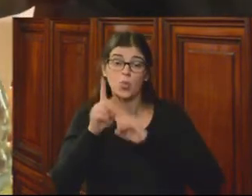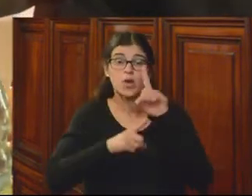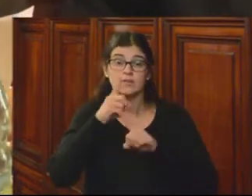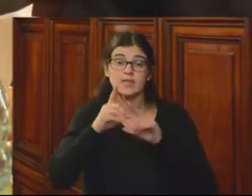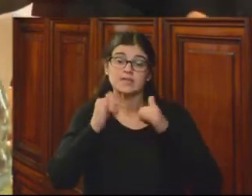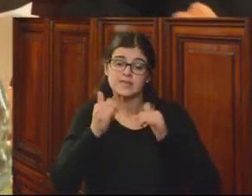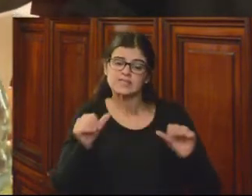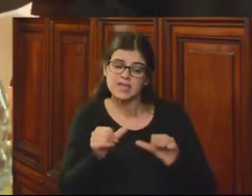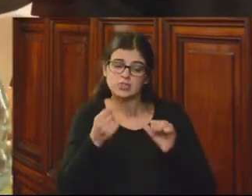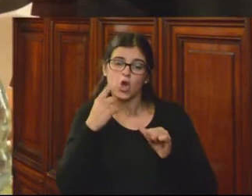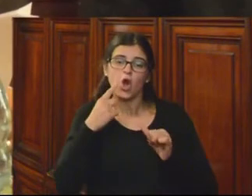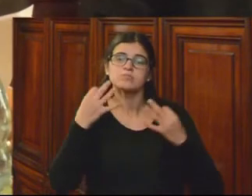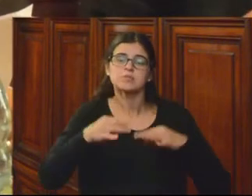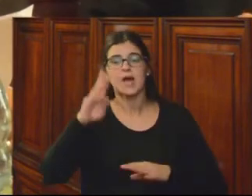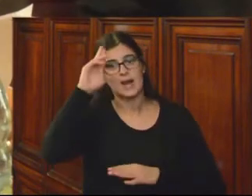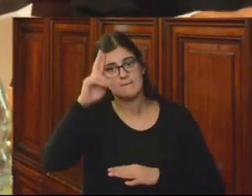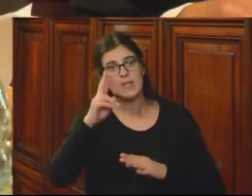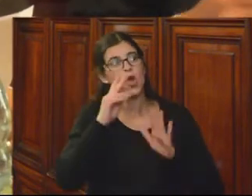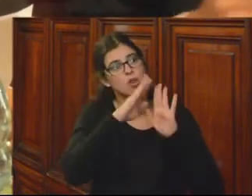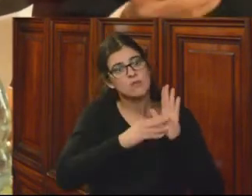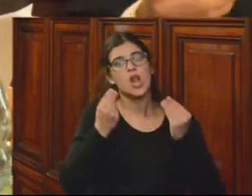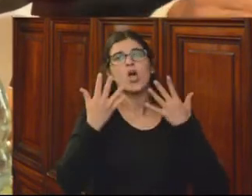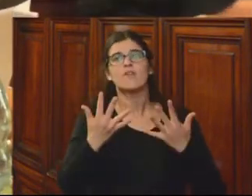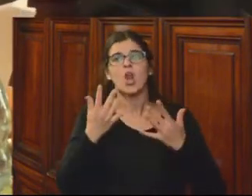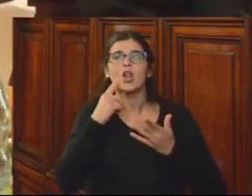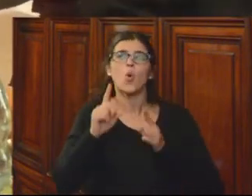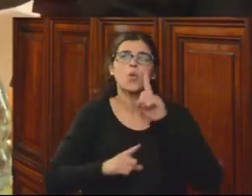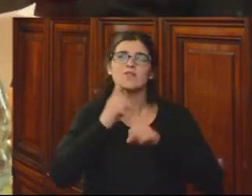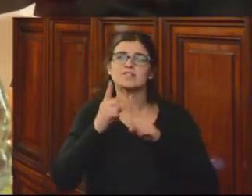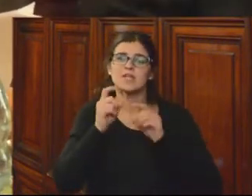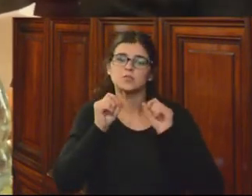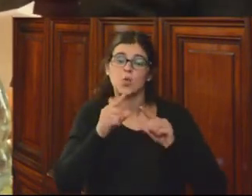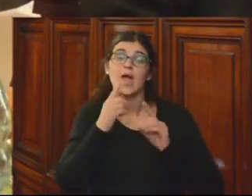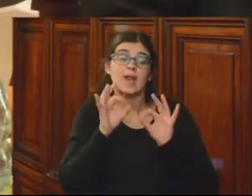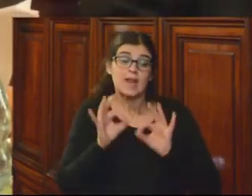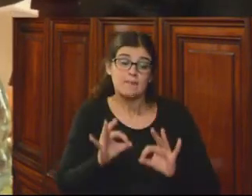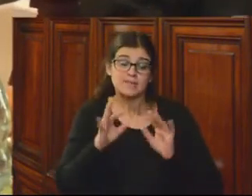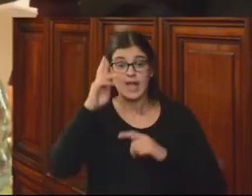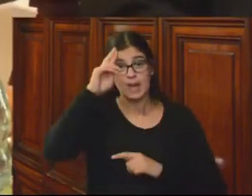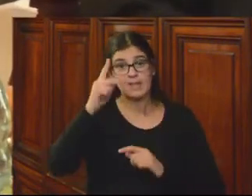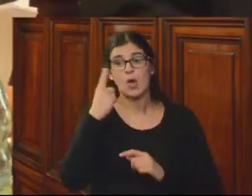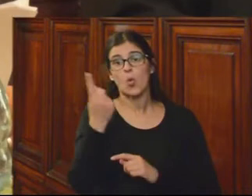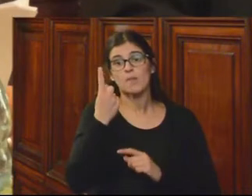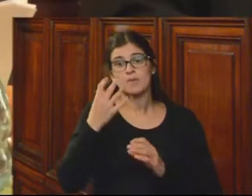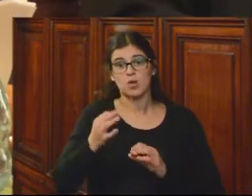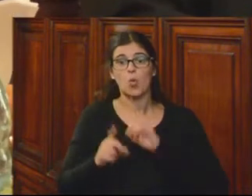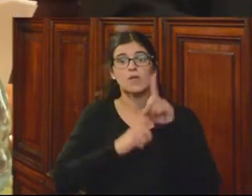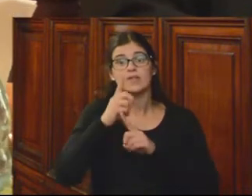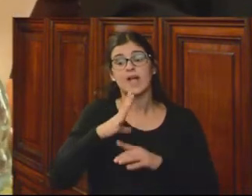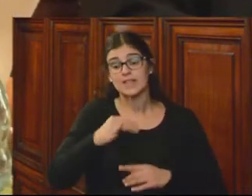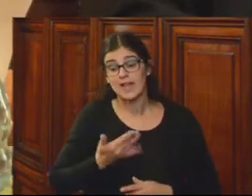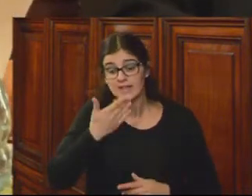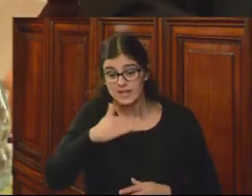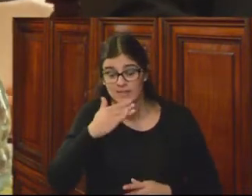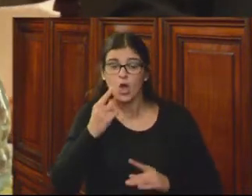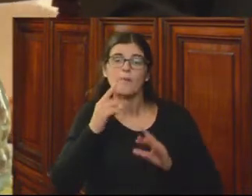sido realizado con absoluto respeto a los principios y valores del espíritu universitario. En particular, el respeto a la autonomía universitaria, la cual entendemos como